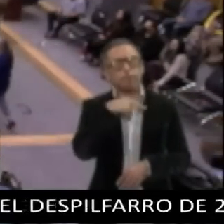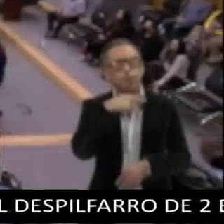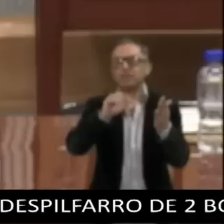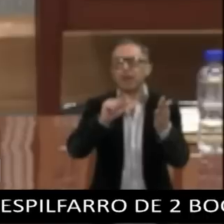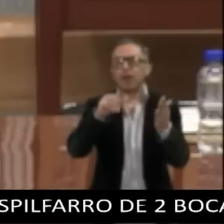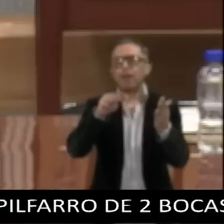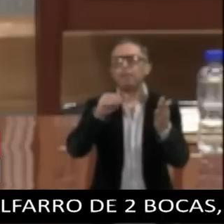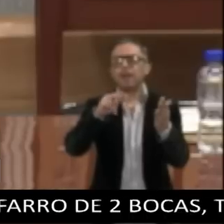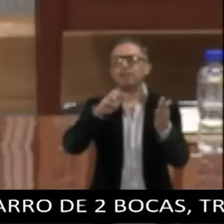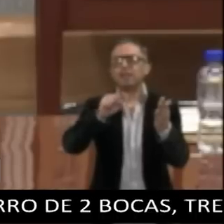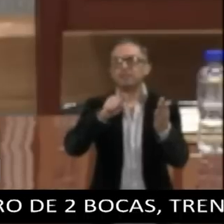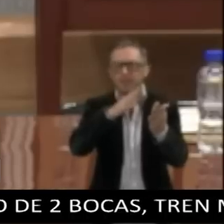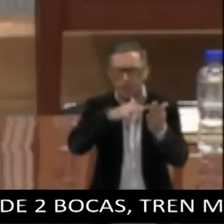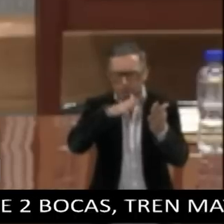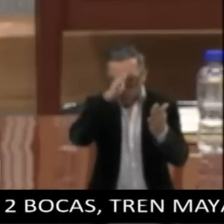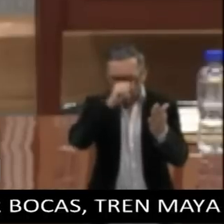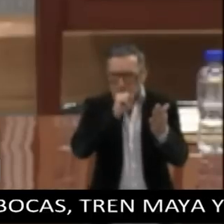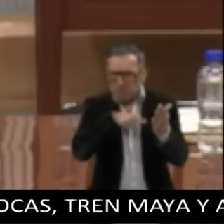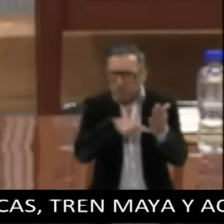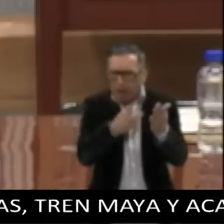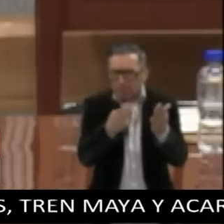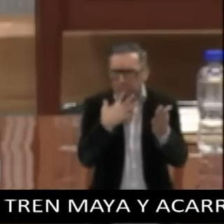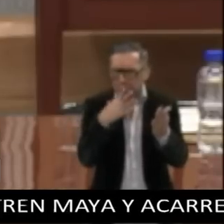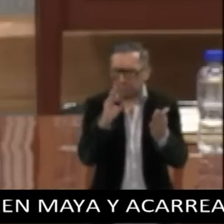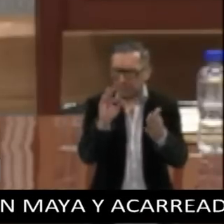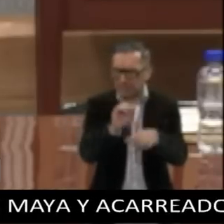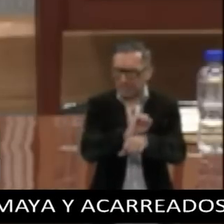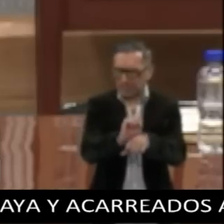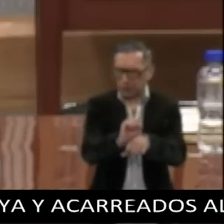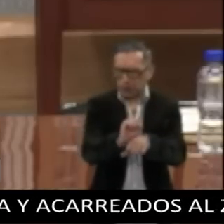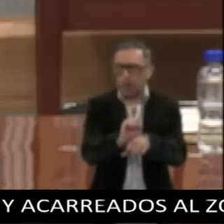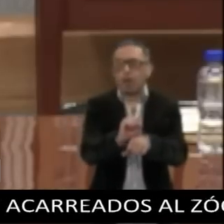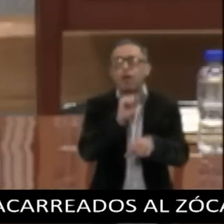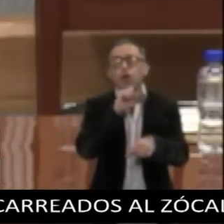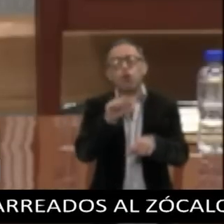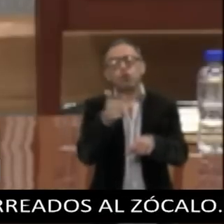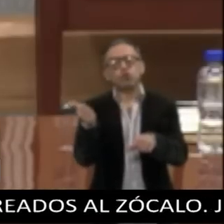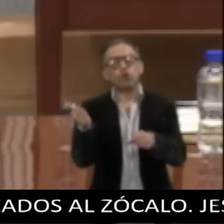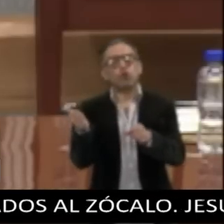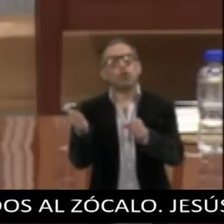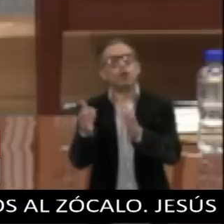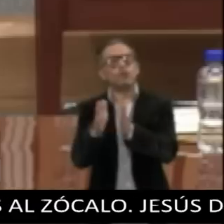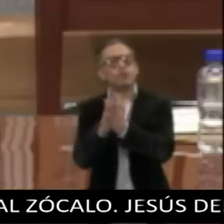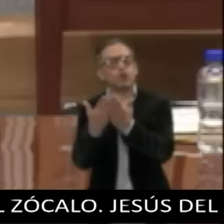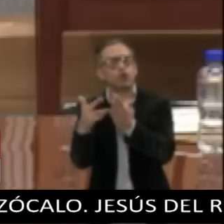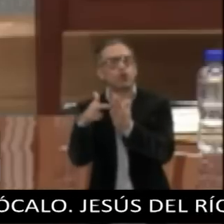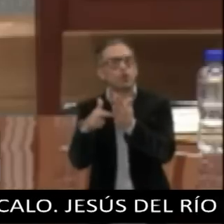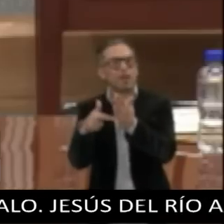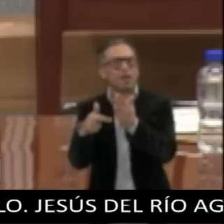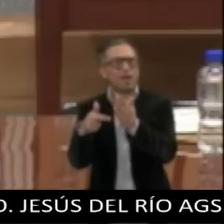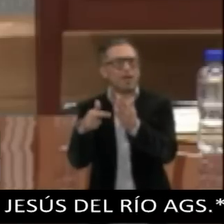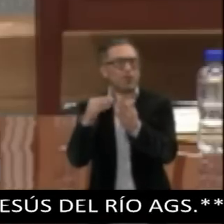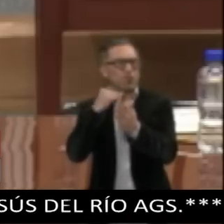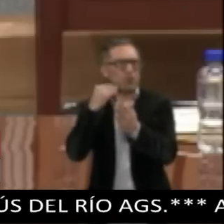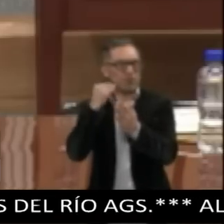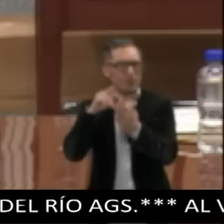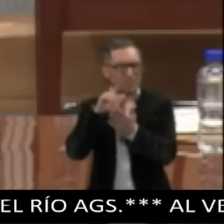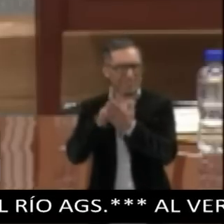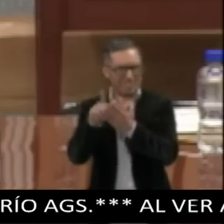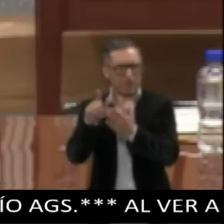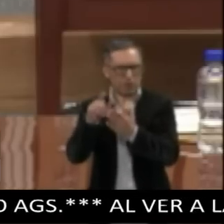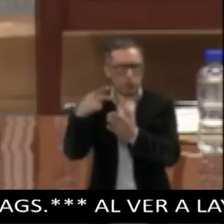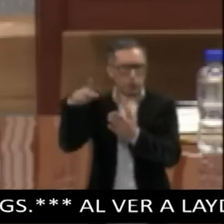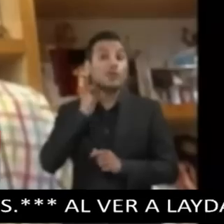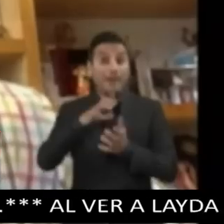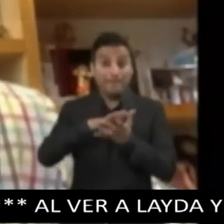fácilmente nos sorprendíamos nosotros mismos de lo bien que avanzábamos pero ya en esta etapa final yo creo que todos sabíamos que que iba a